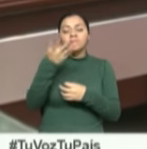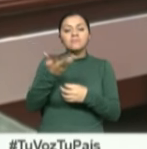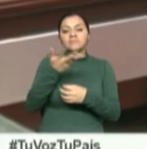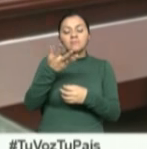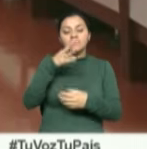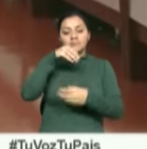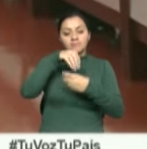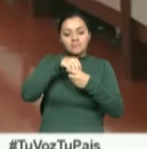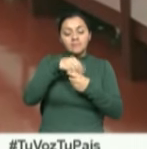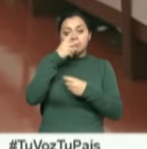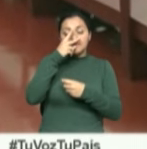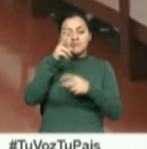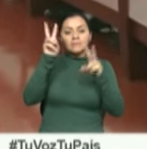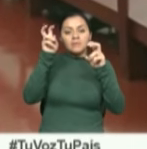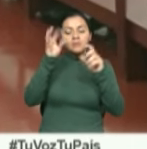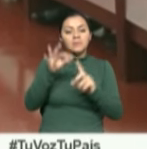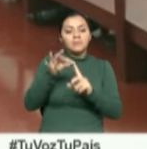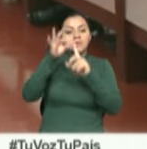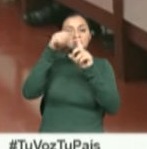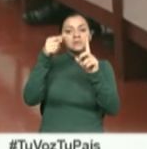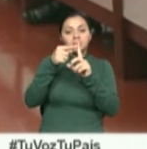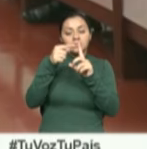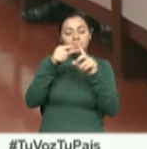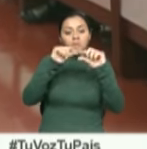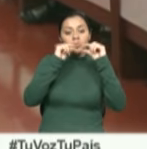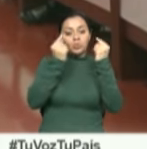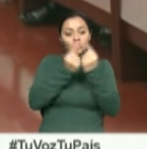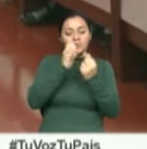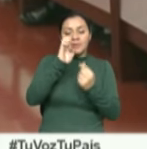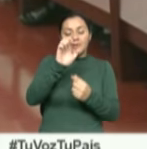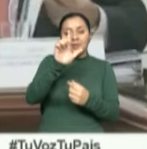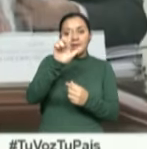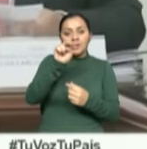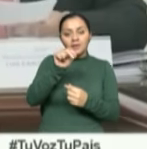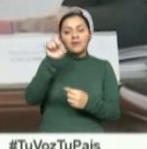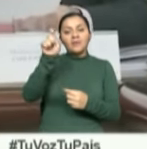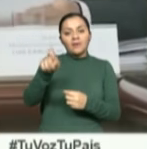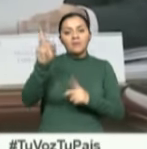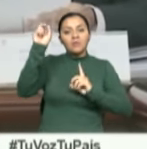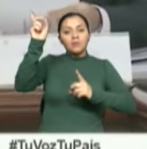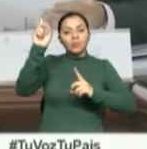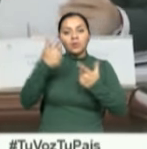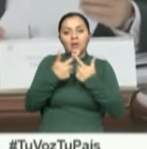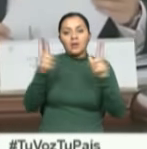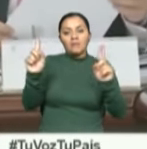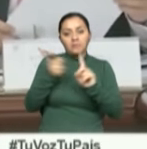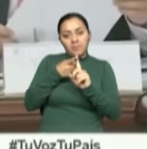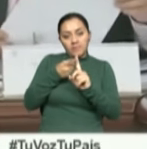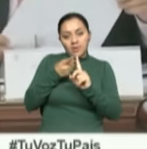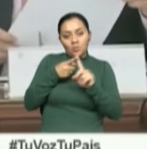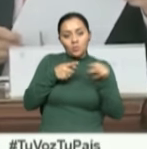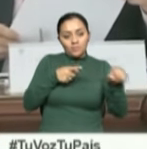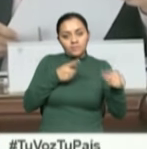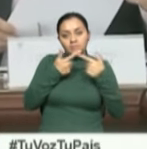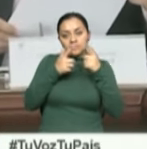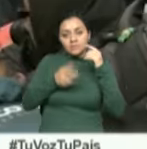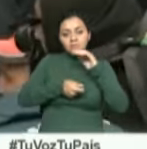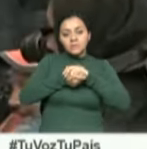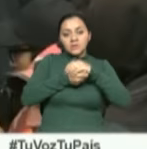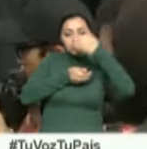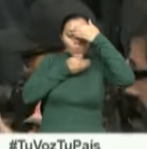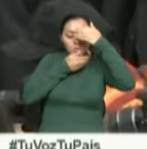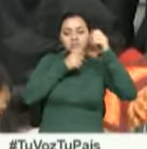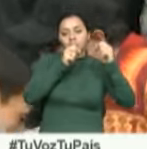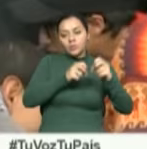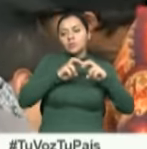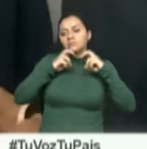tema principal será acordar que el grupo insurgente libere al excongresista Odín Sánchez para poder instalar la mesa